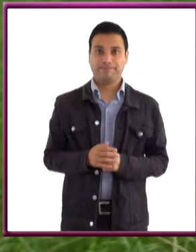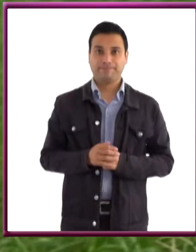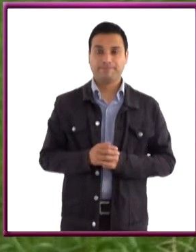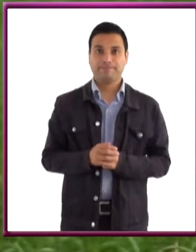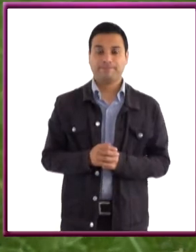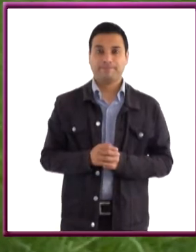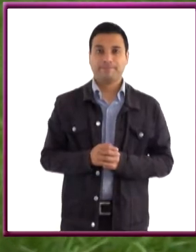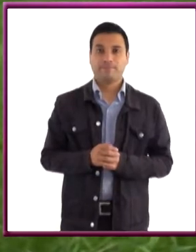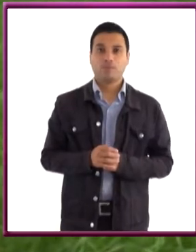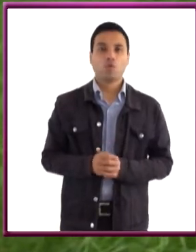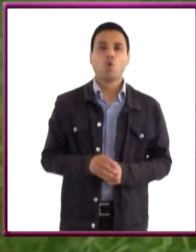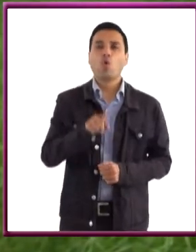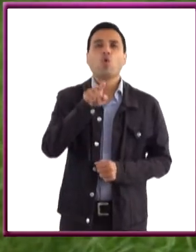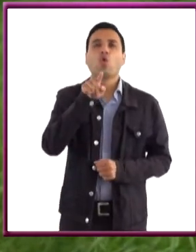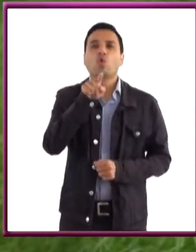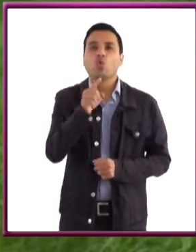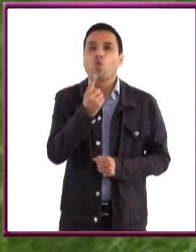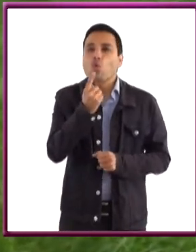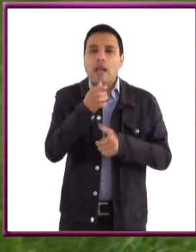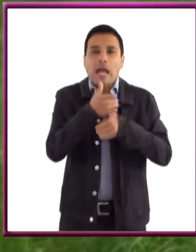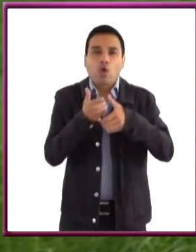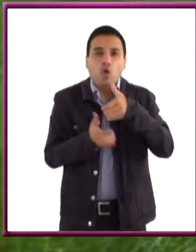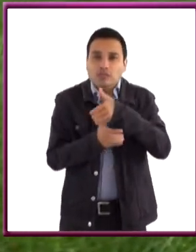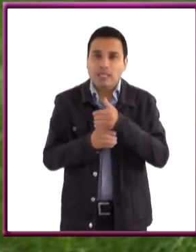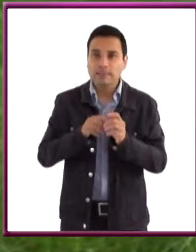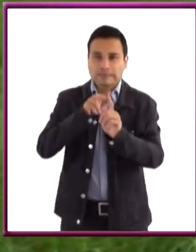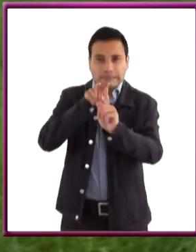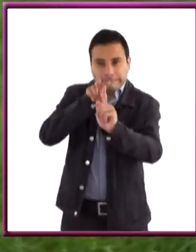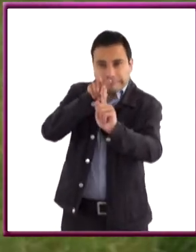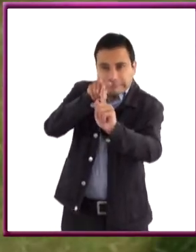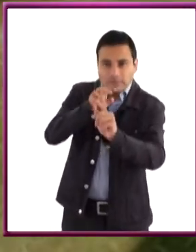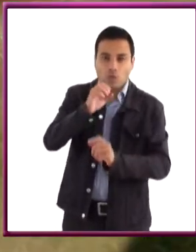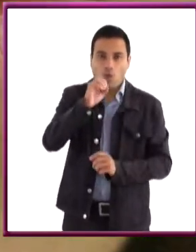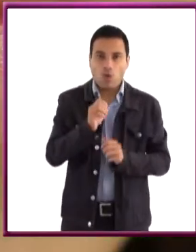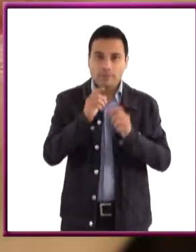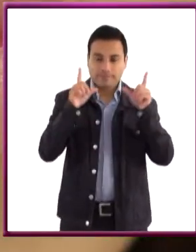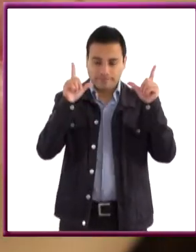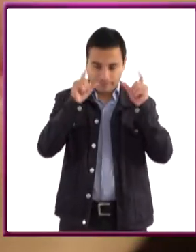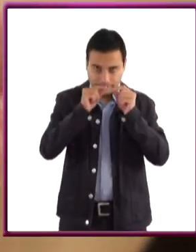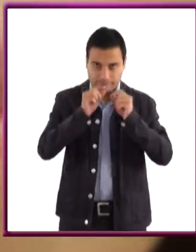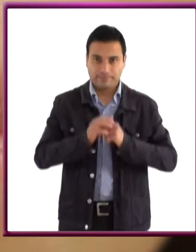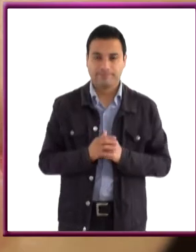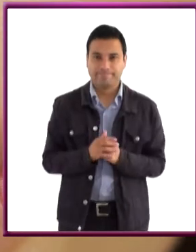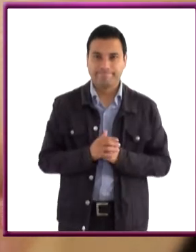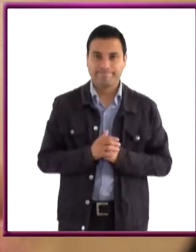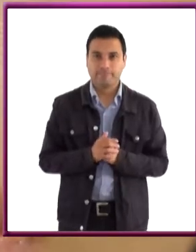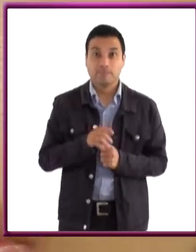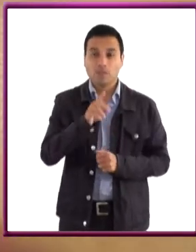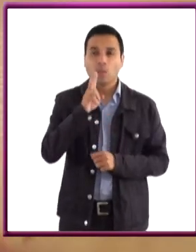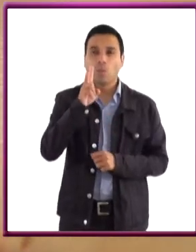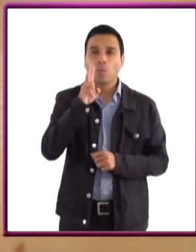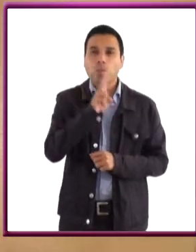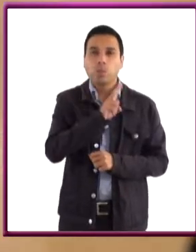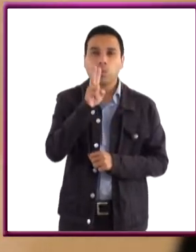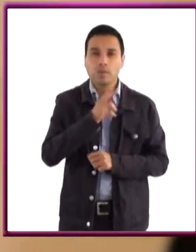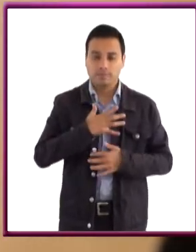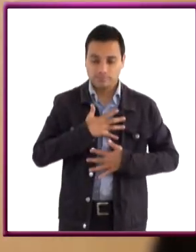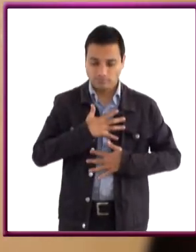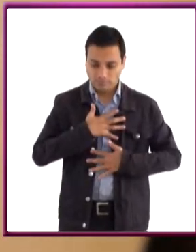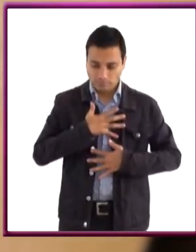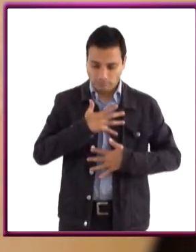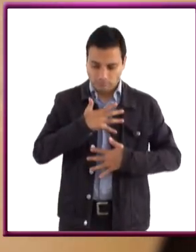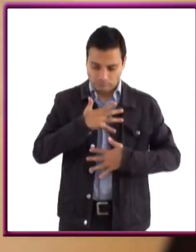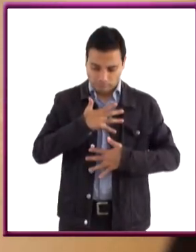Fija la mirada en un punto o cierra los ojos. Lleva tu atención a tu respiración